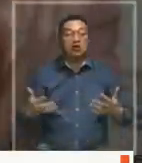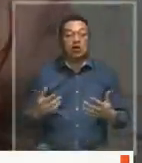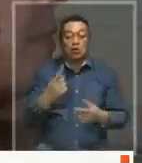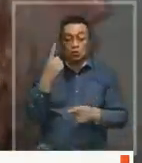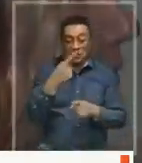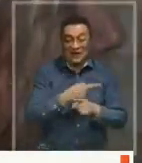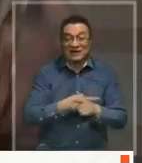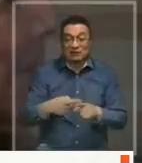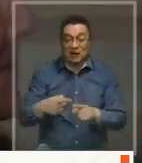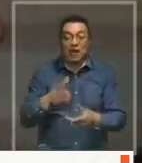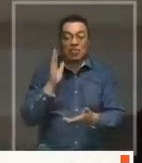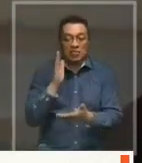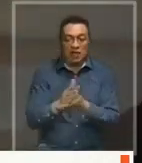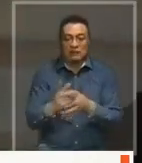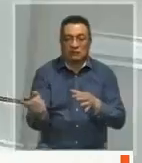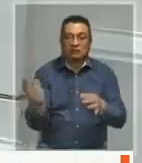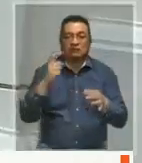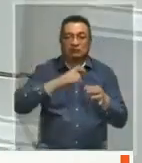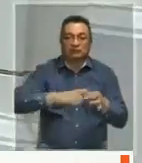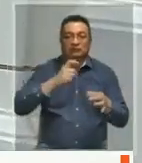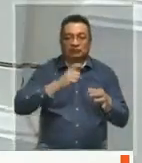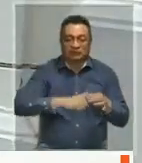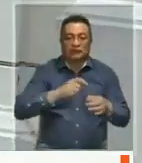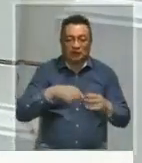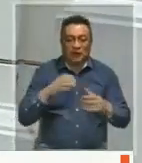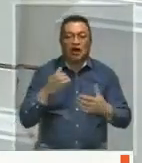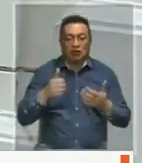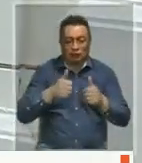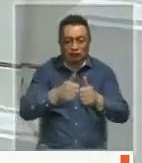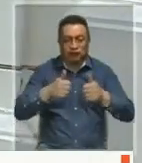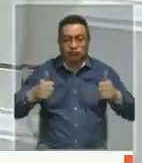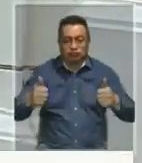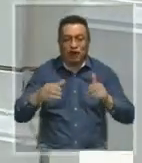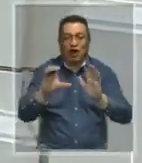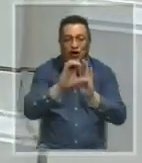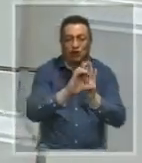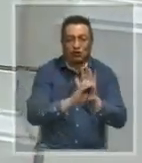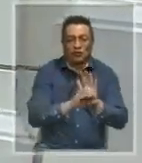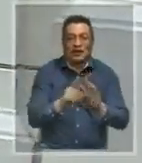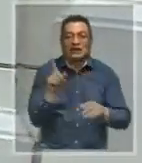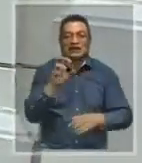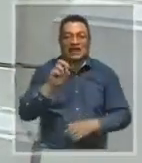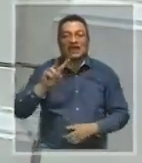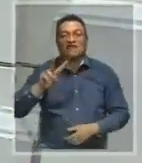semana deberán inscribir las listas de candidatos de consejeros constitucionales ante el CERVEL.